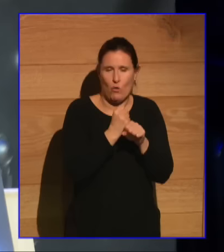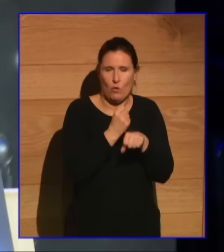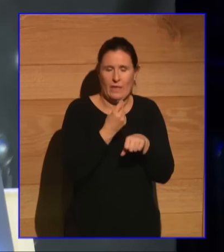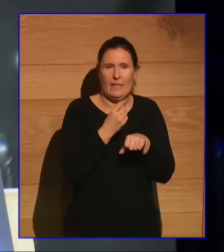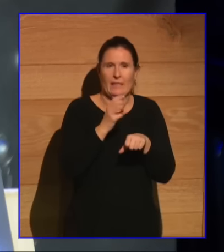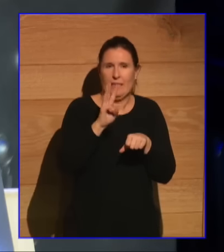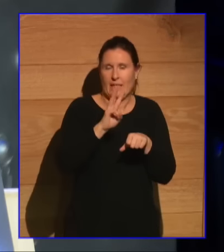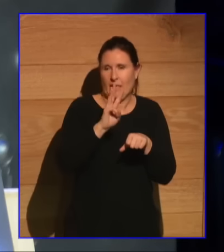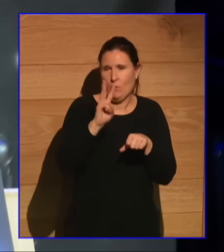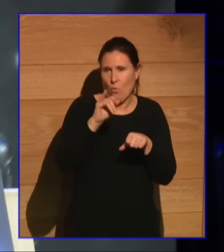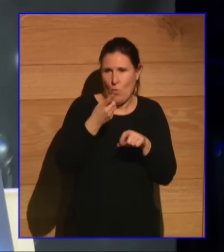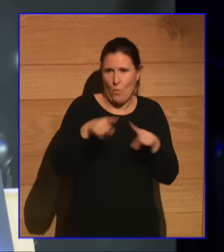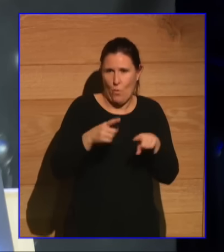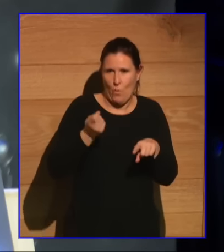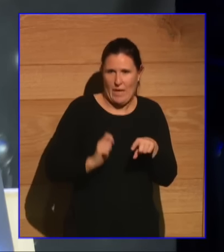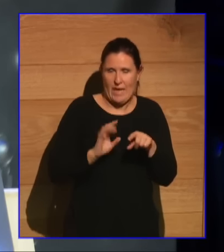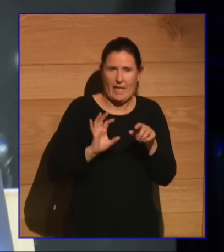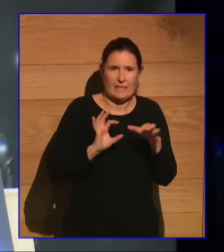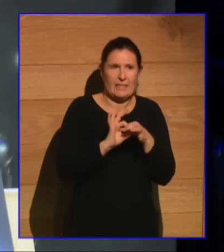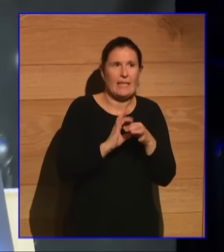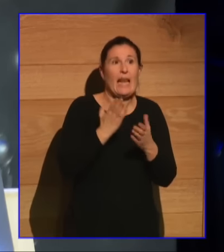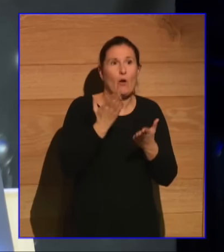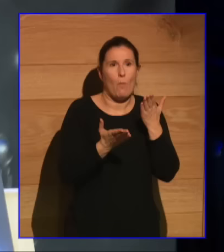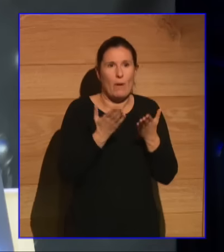de Williams a maestros como...